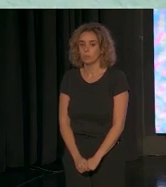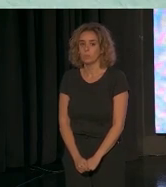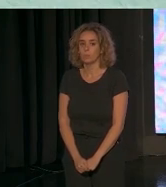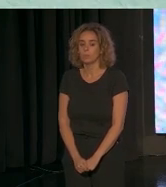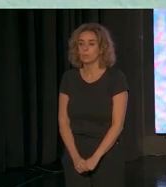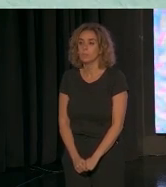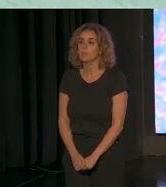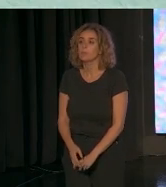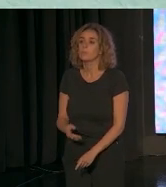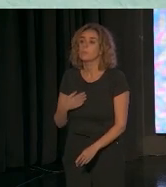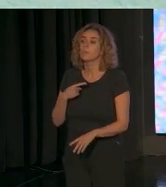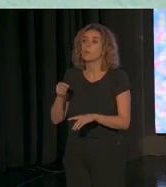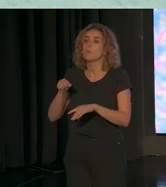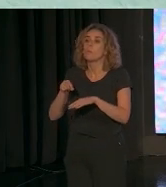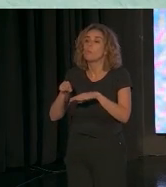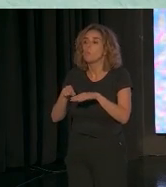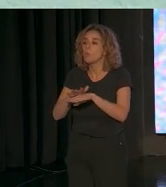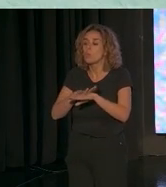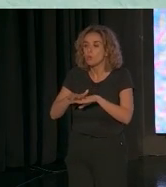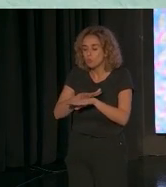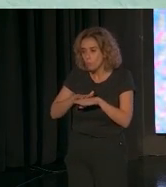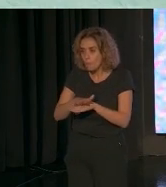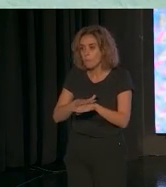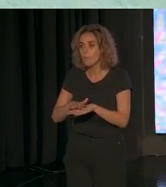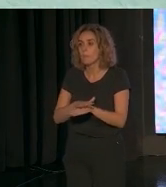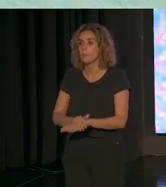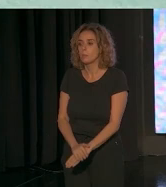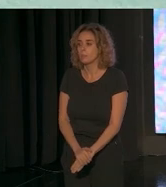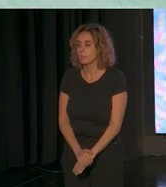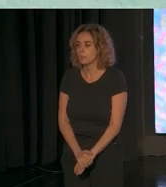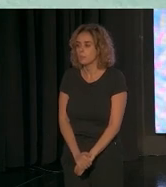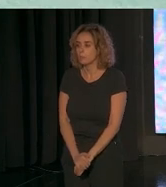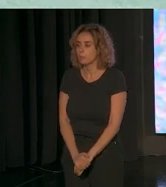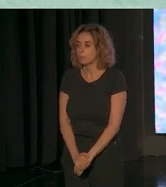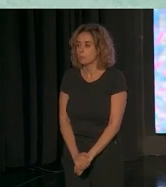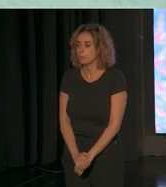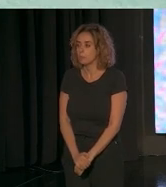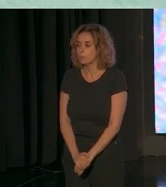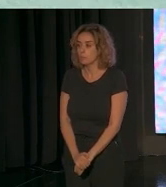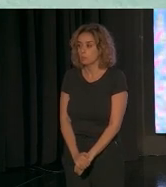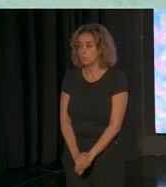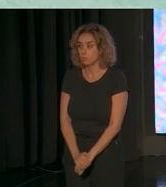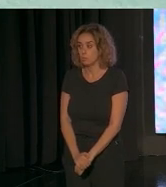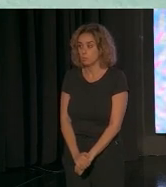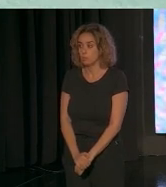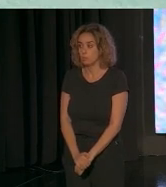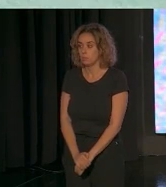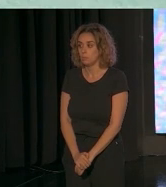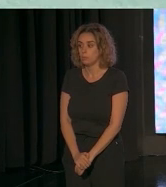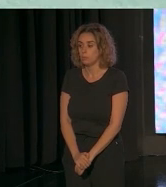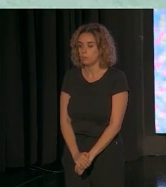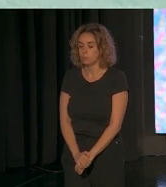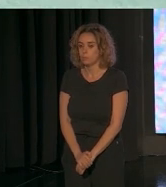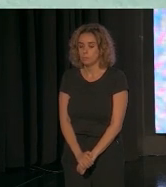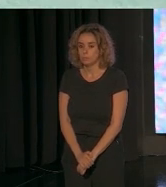de referencia, documentos base, position papers sobre la teleintervención en atención temprana desde las prácticas centradas en la familia.